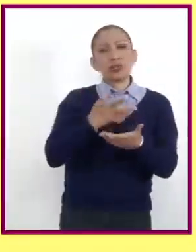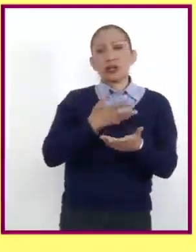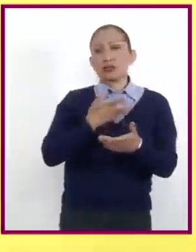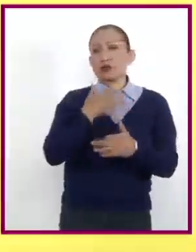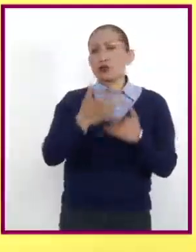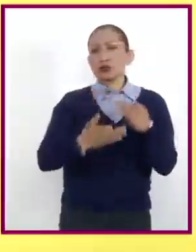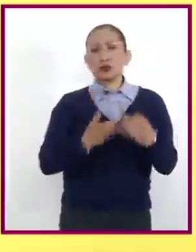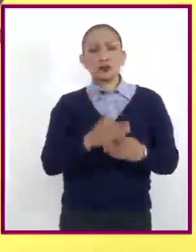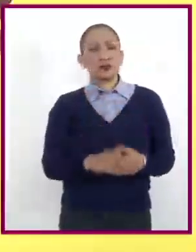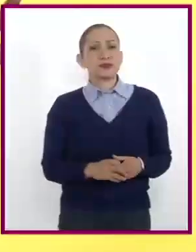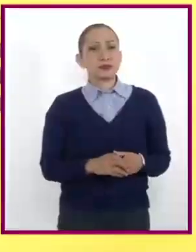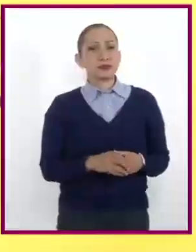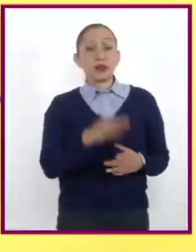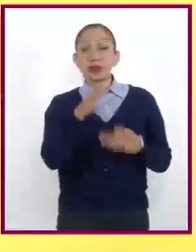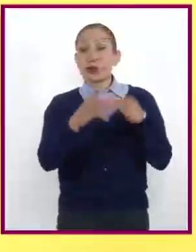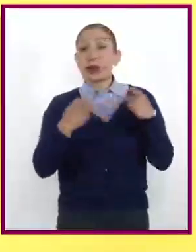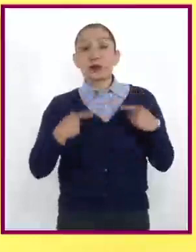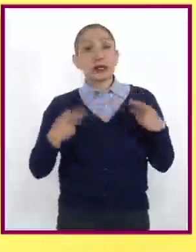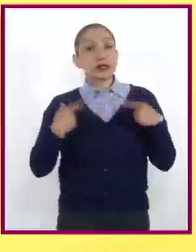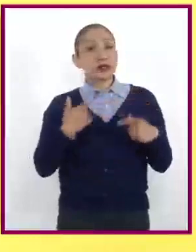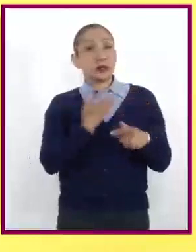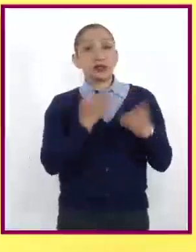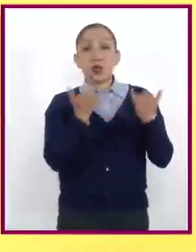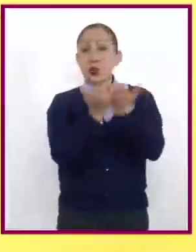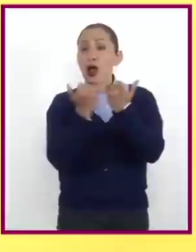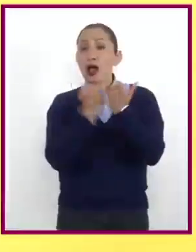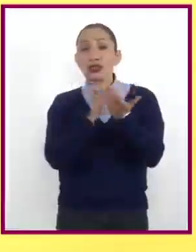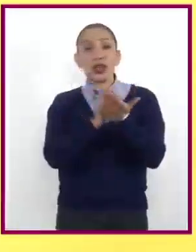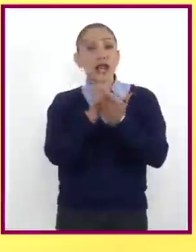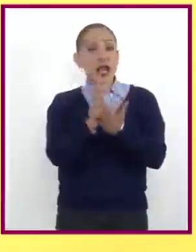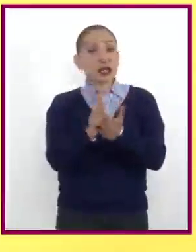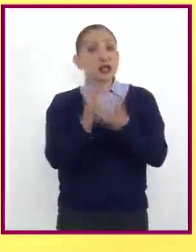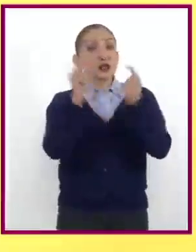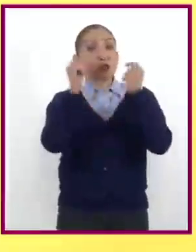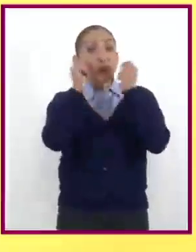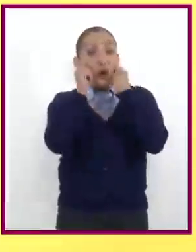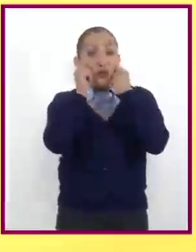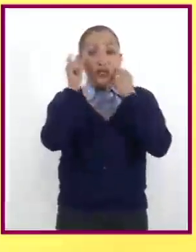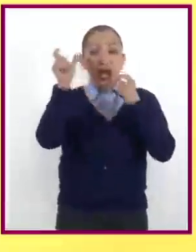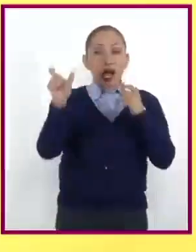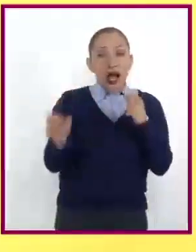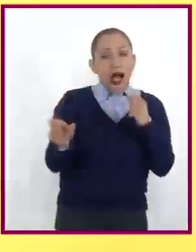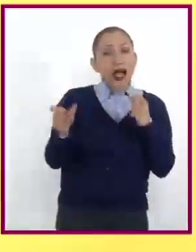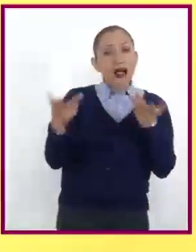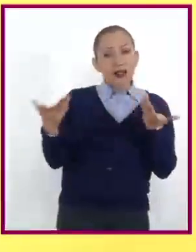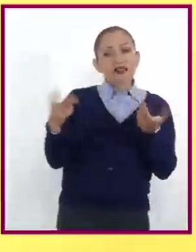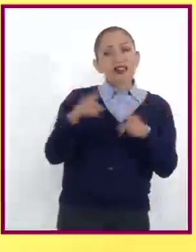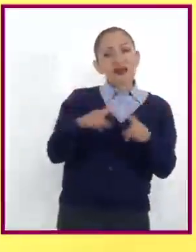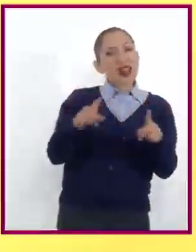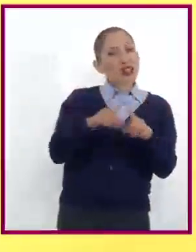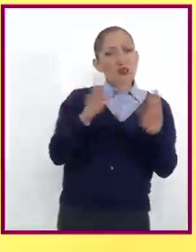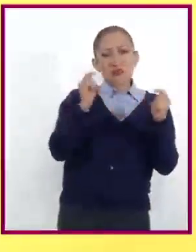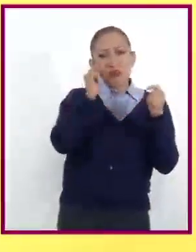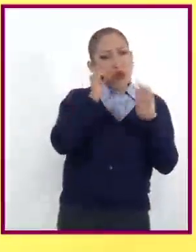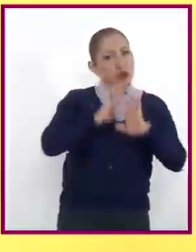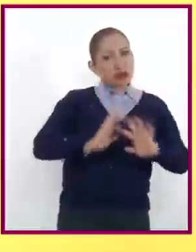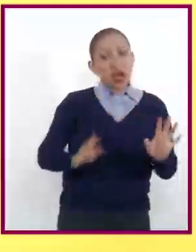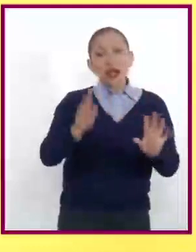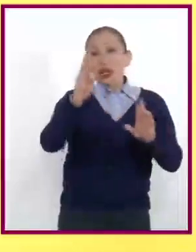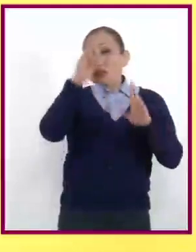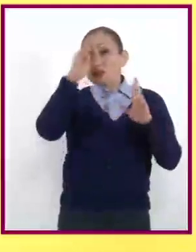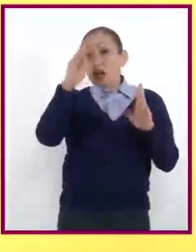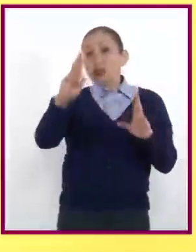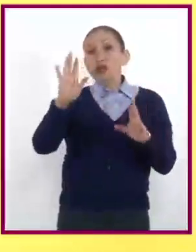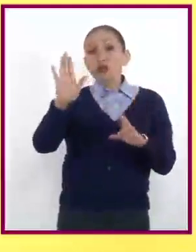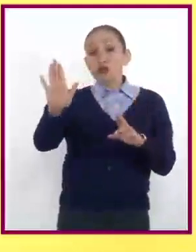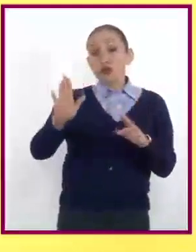tenemos. Todas las personas tenemos los mismos derechos sin distinción alguna y su cumplimiento exige el respeto a